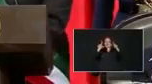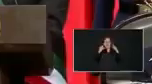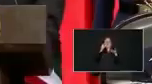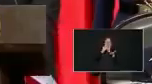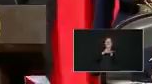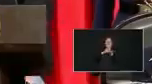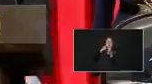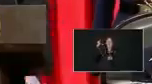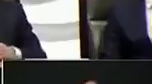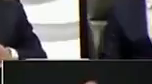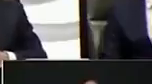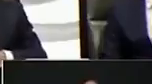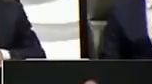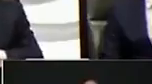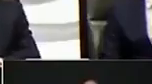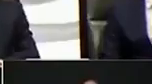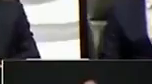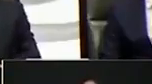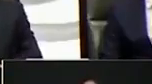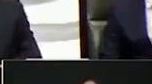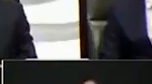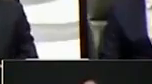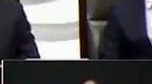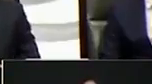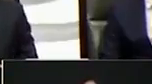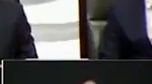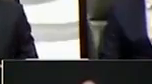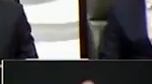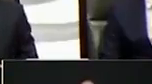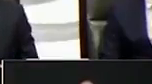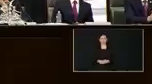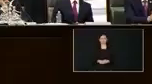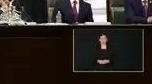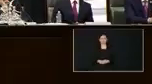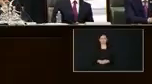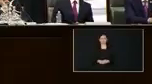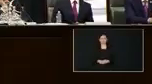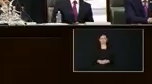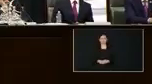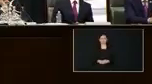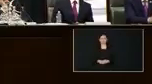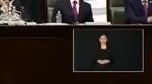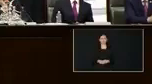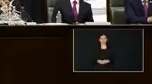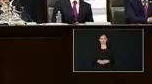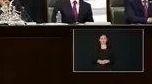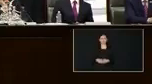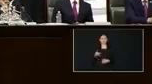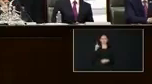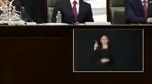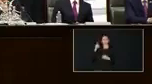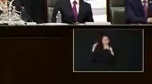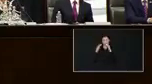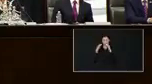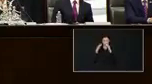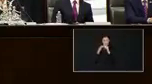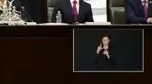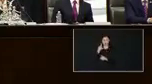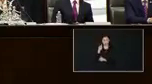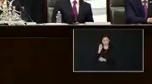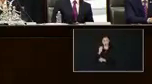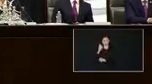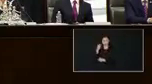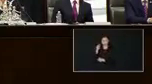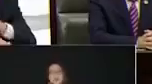del 16 al 8%. No viviré en Los Pinos. Y esa